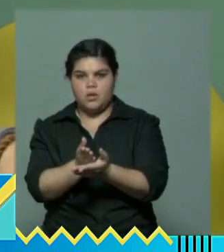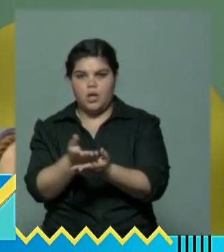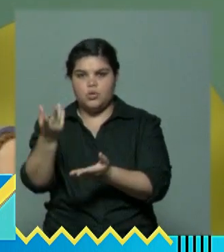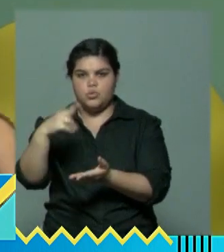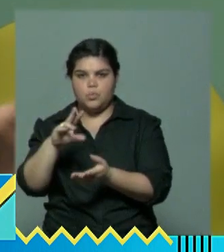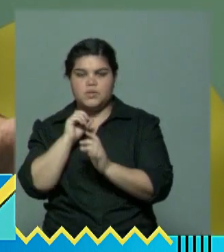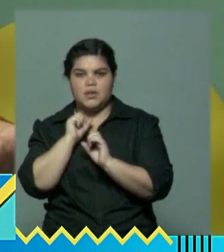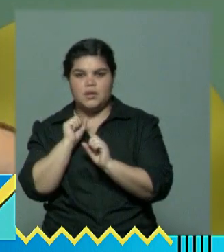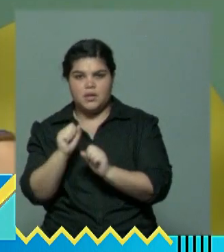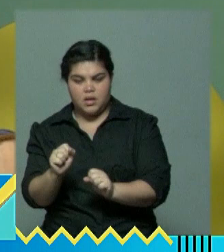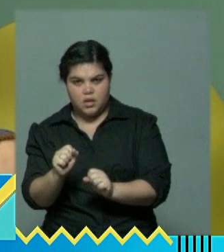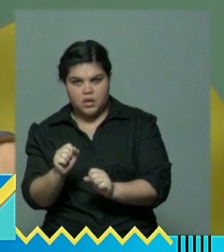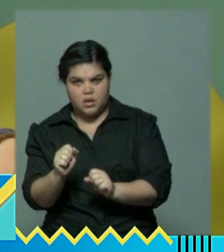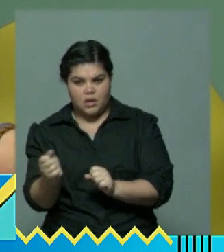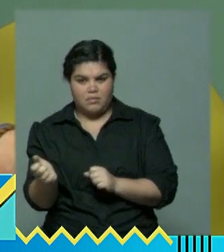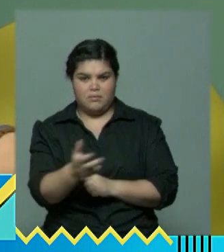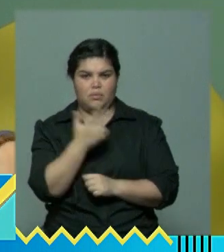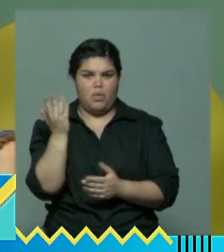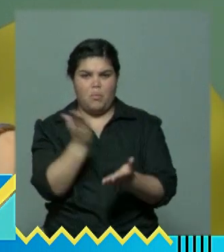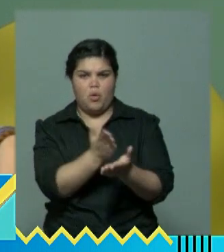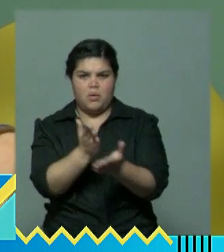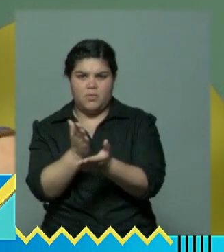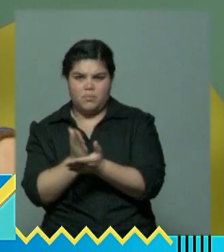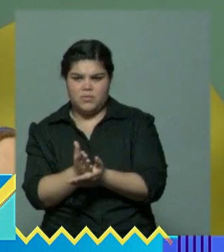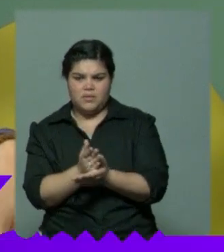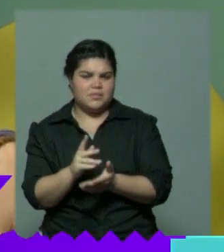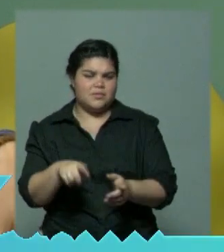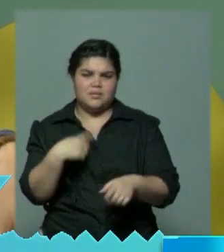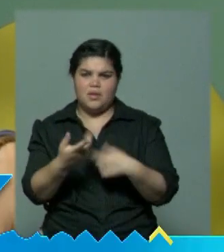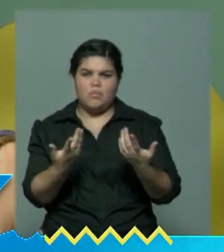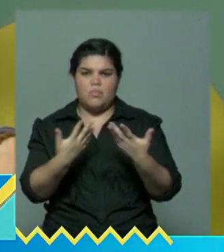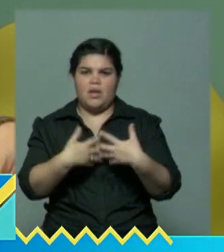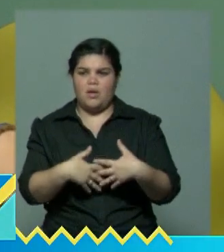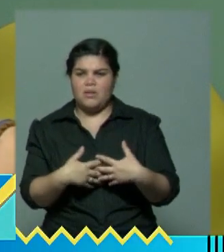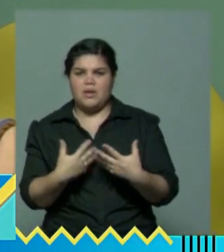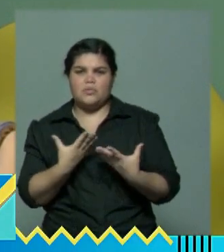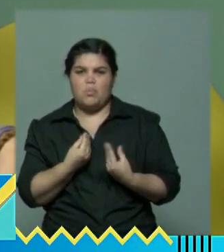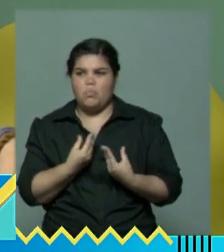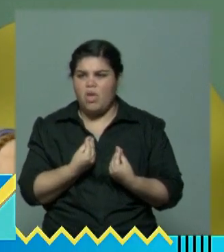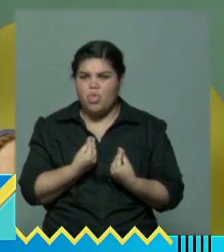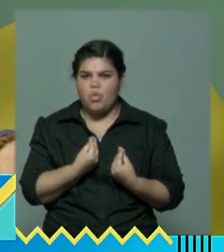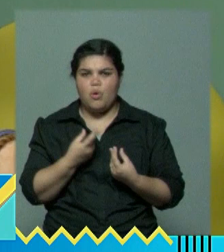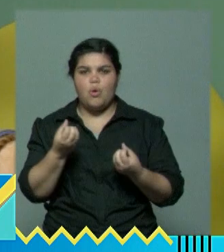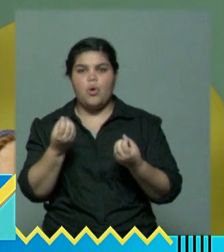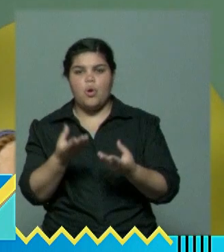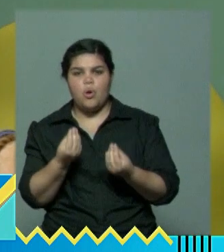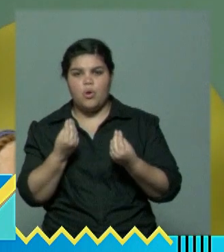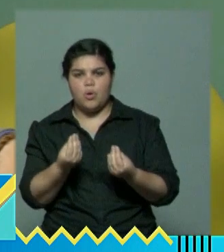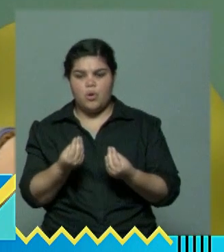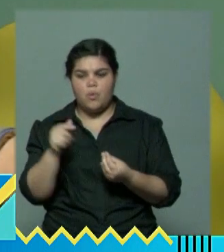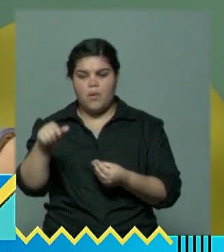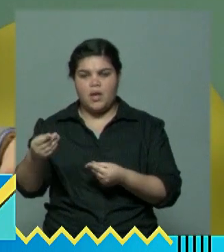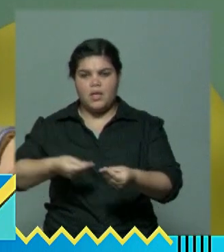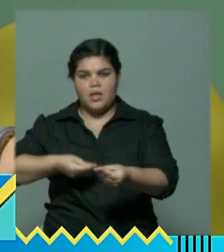cual el temor al pago siempre va a estar vinculado al interés que tenga la empresa